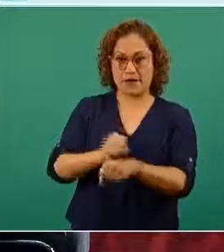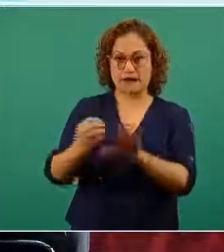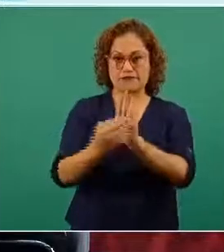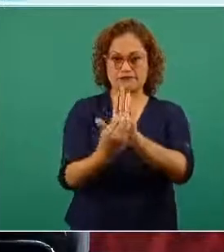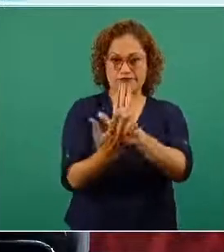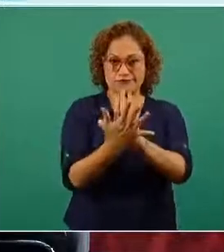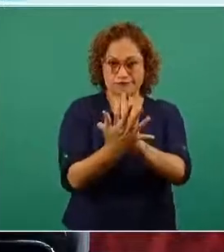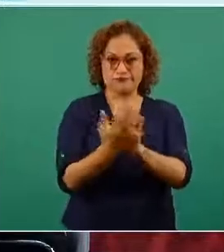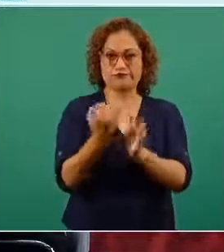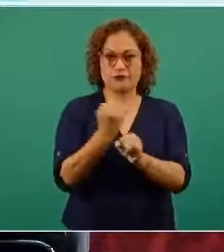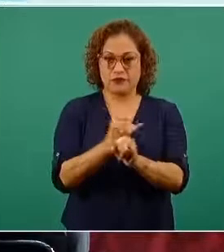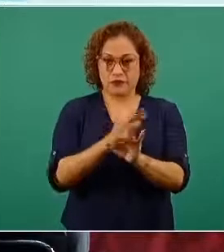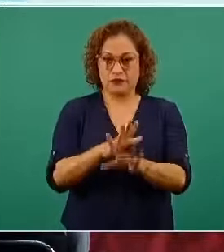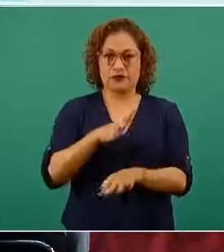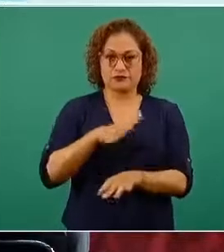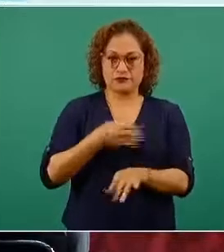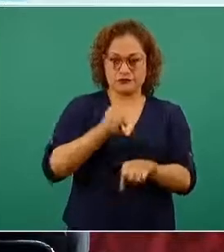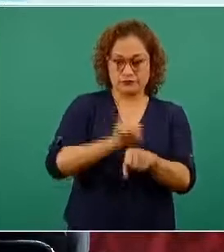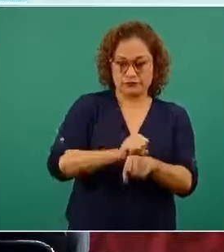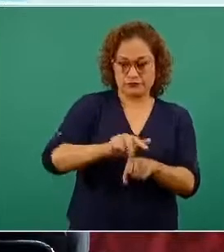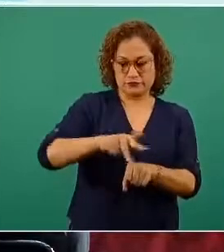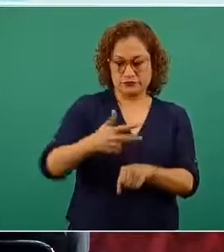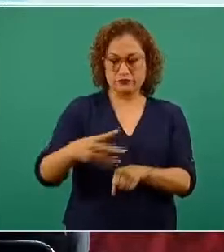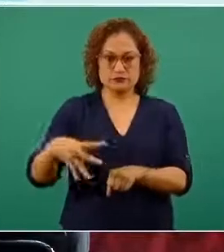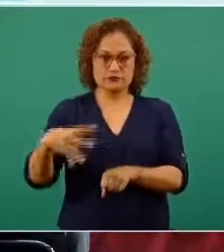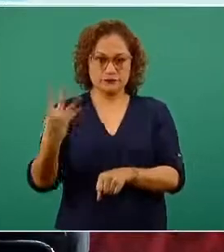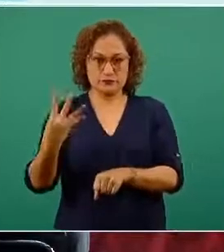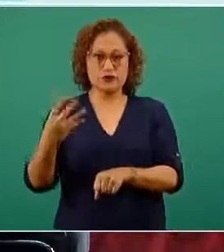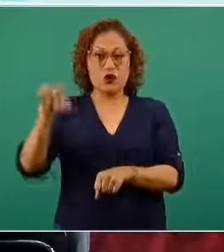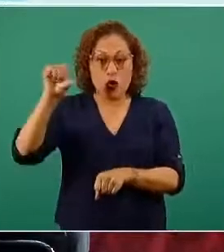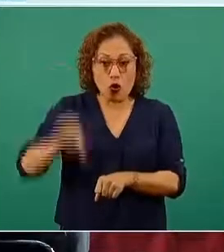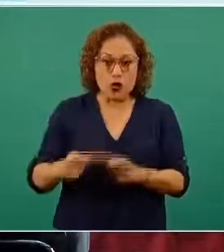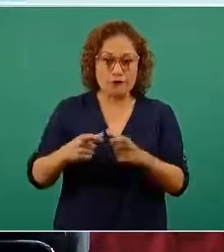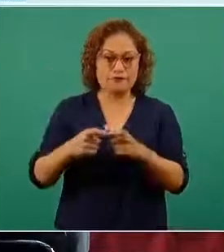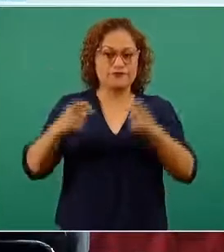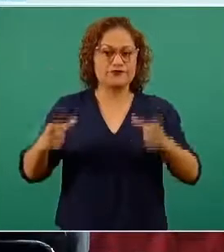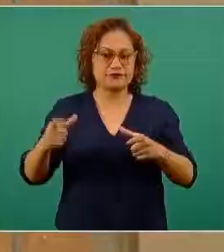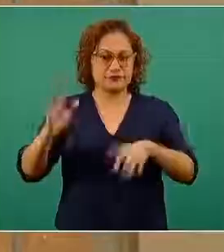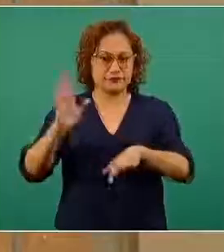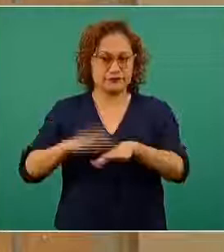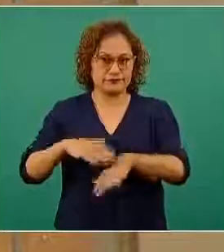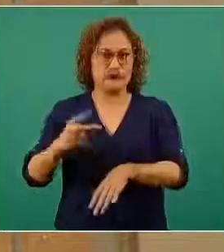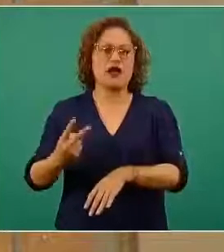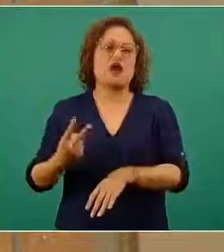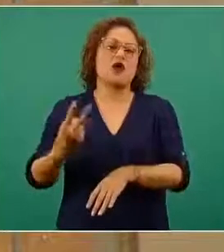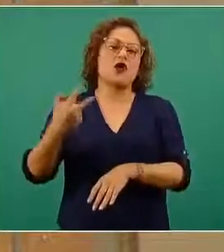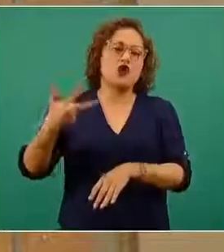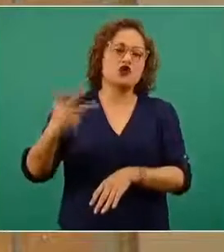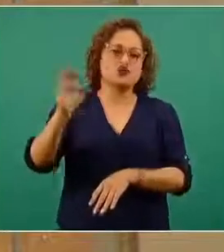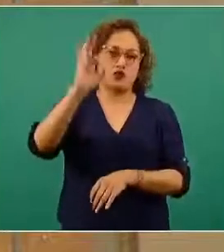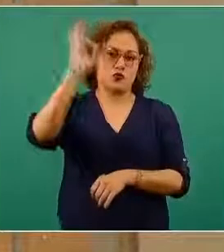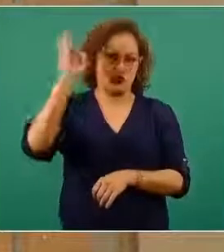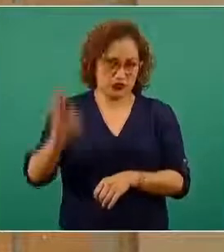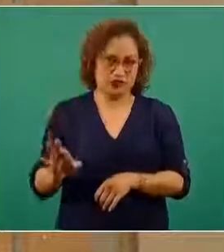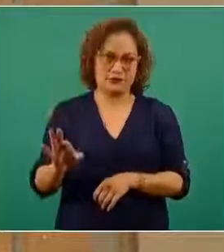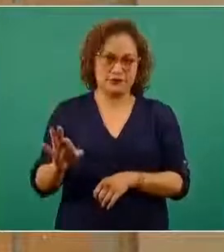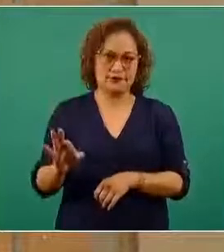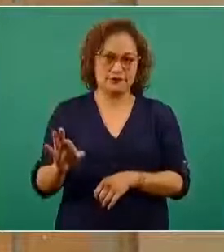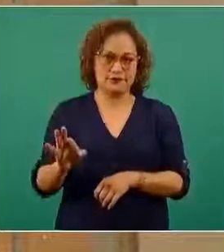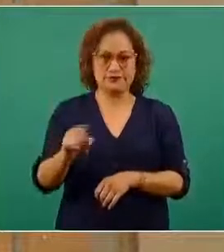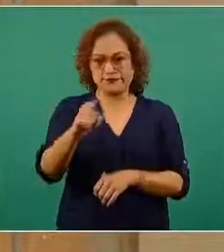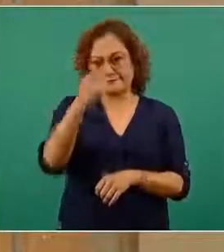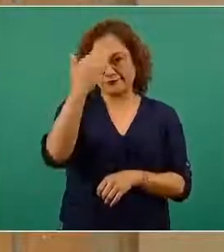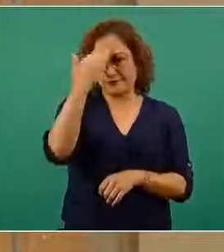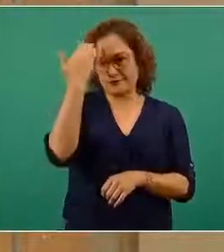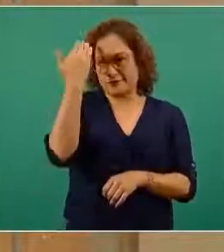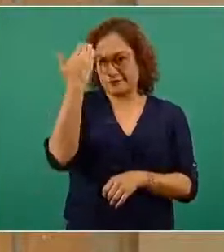la 13 y la 14. Para el día de hoy este incremento sube 2 puntos más, es decir, 8% es el aumento, y recordando que